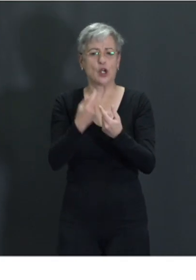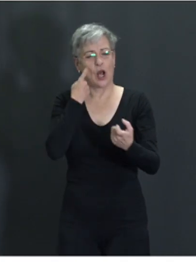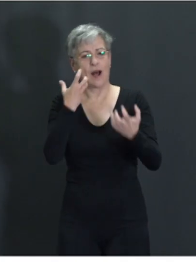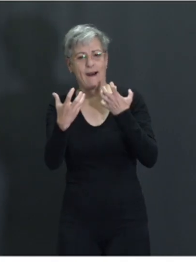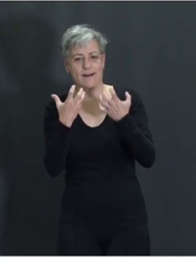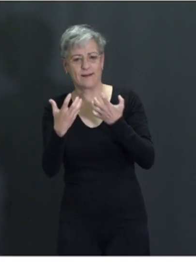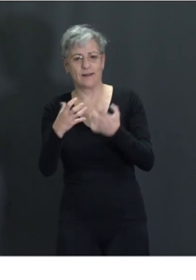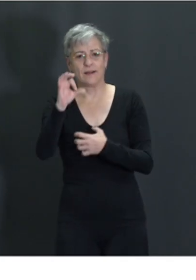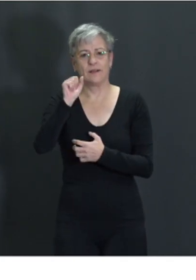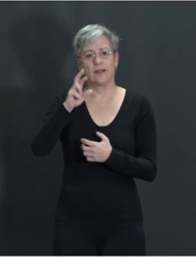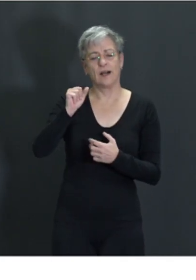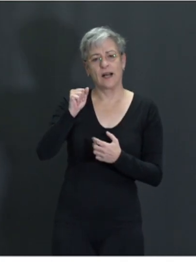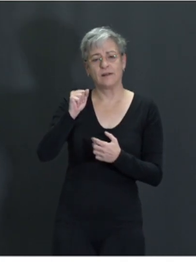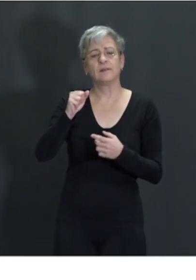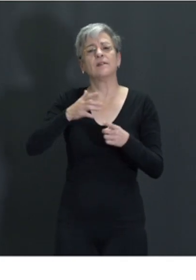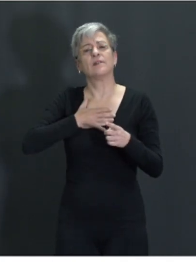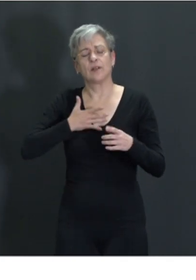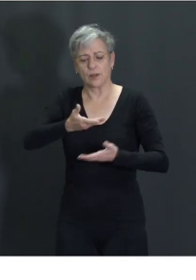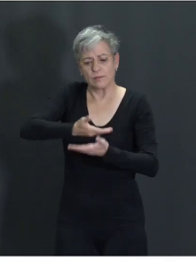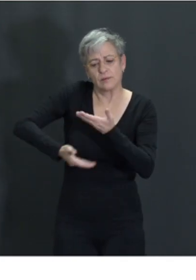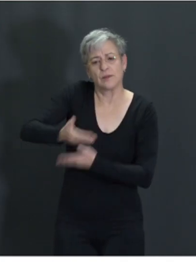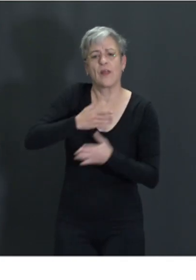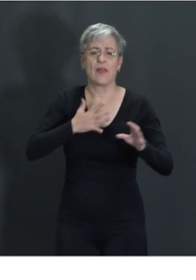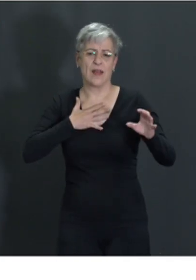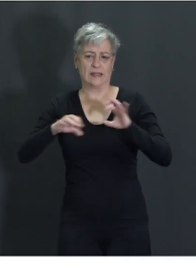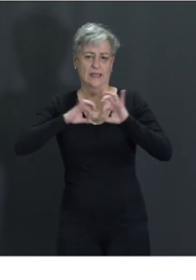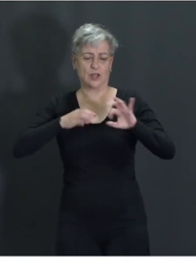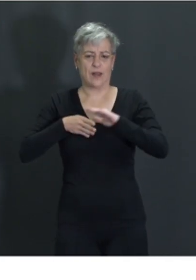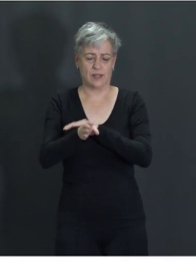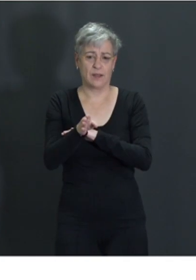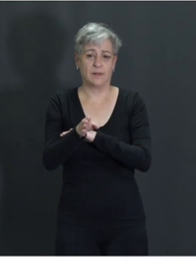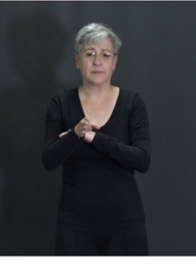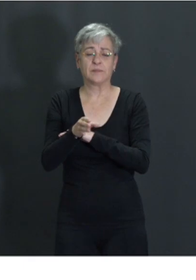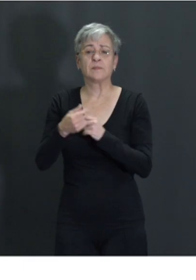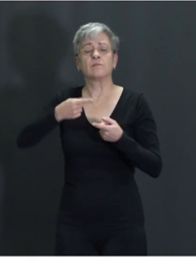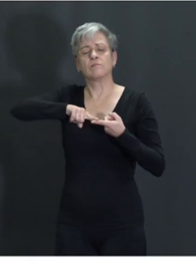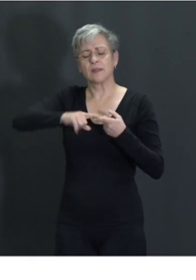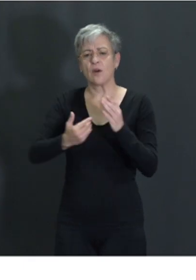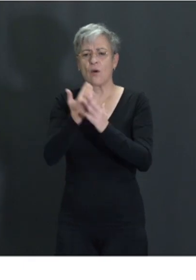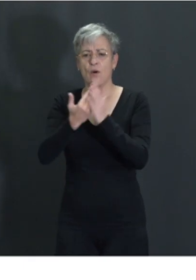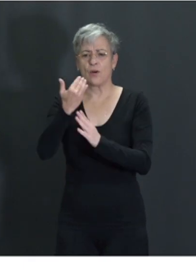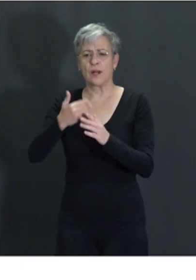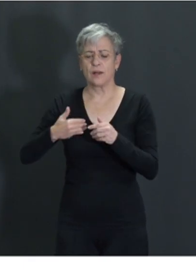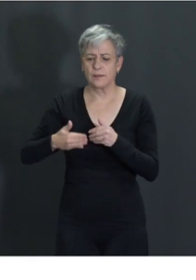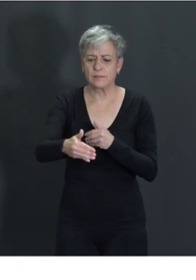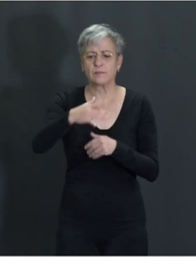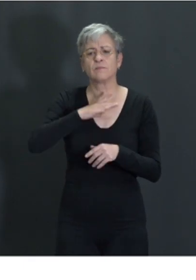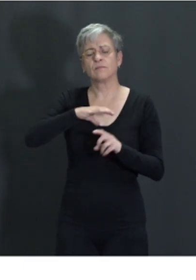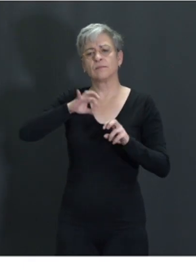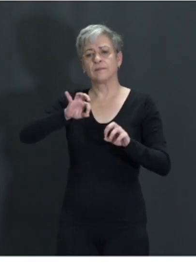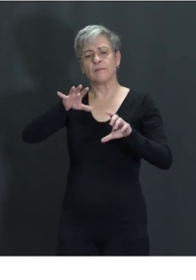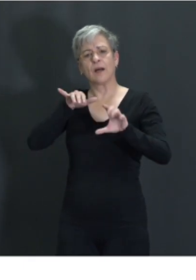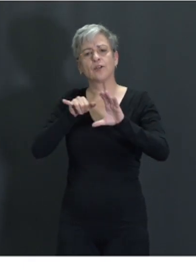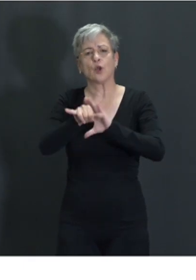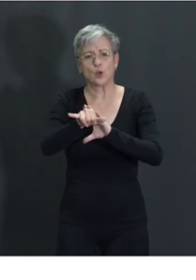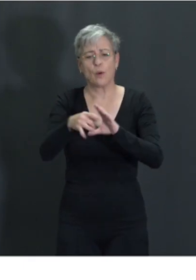junto con Sara Acad Galeote, codirectora de Palmira Teatro. Estas jornadas llegan a vosotras y vosotros a través de nuestro canal de YouTube,